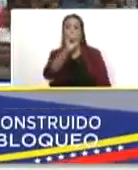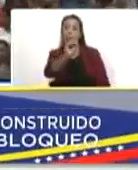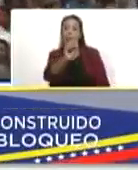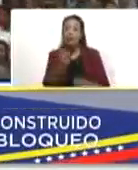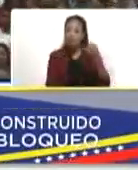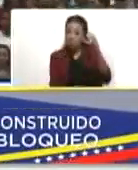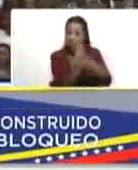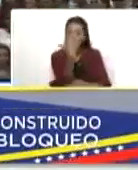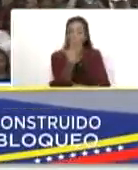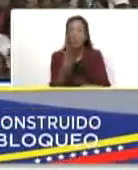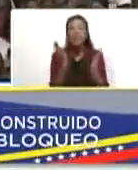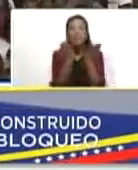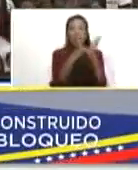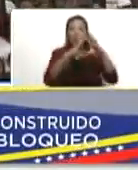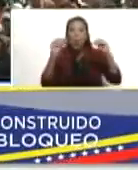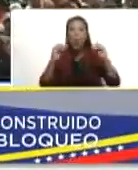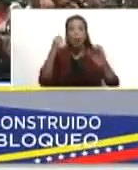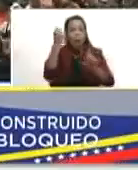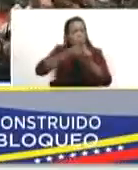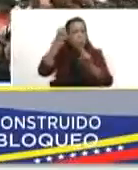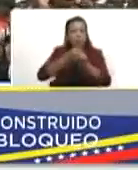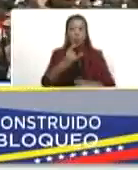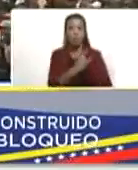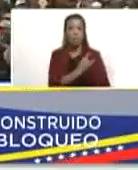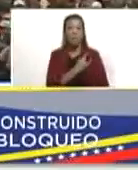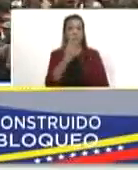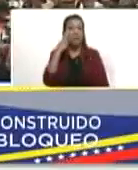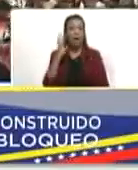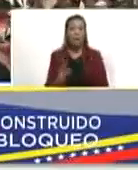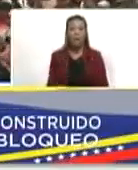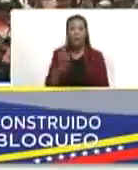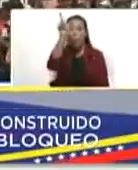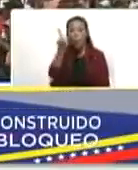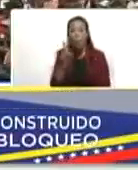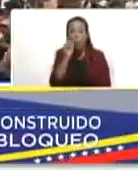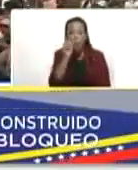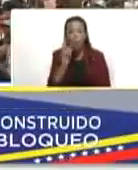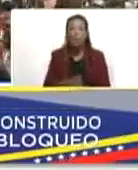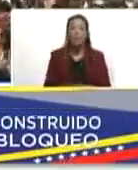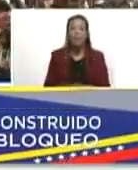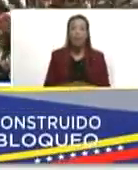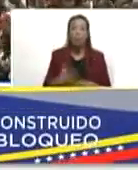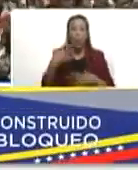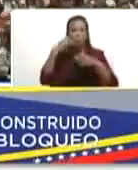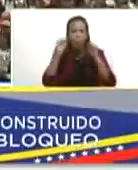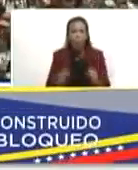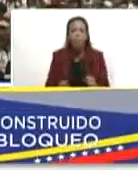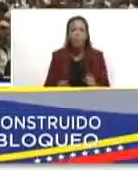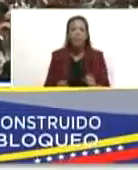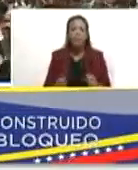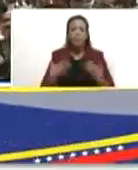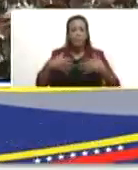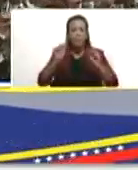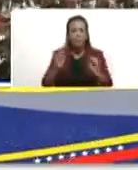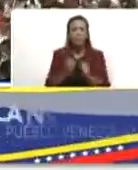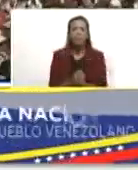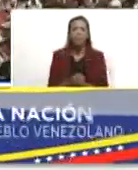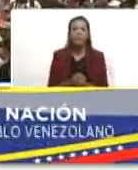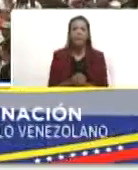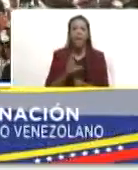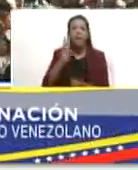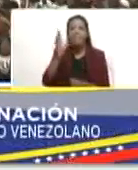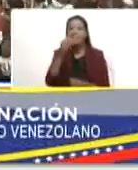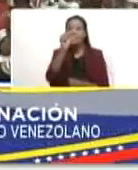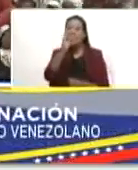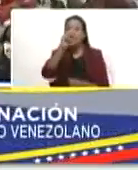fundador de todas nuestras luchas En nombre del Gran cimarrón mayor nuestro cimarrón cimarrón y